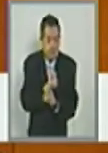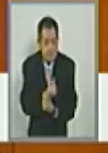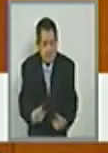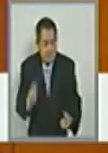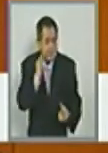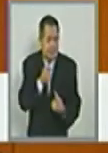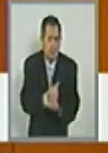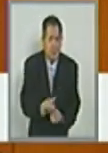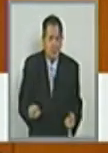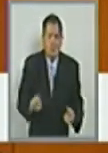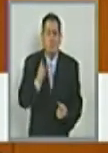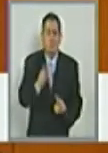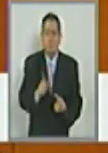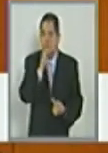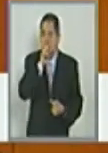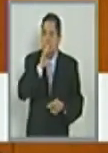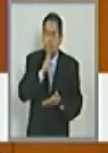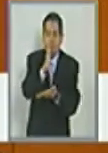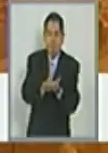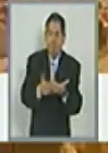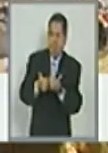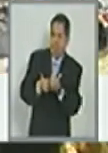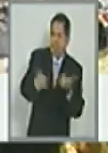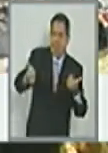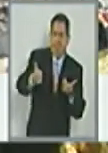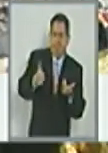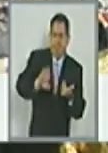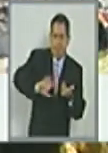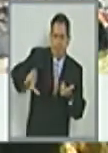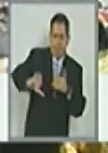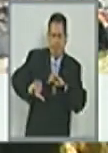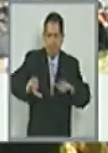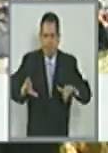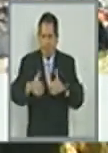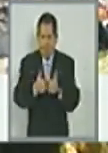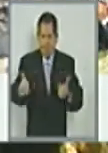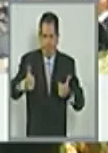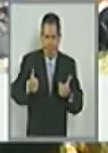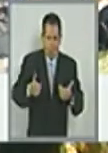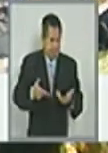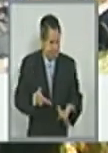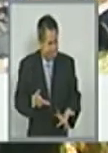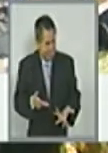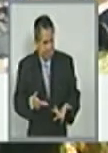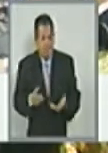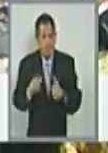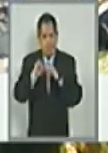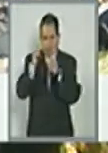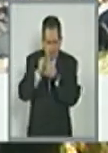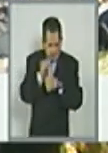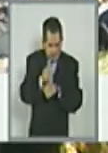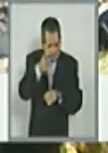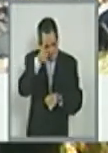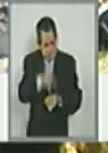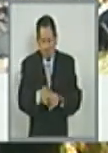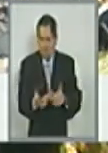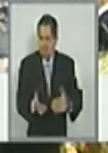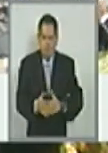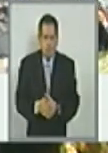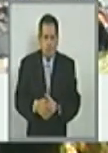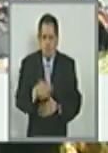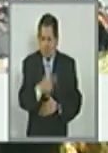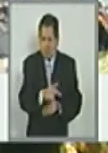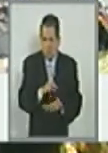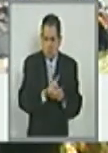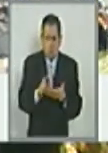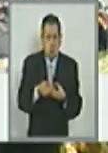edad han sido separados de sus padres de acuerdo con la agencia Associated Press. Sus